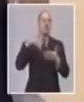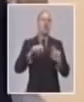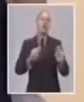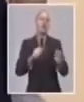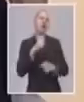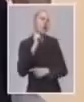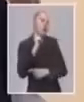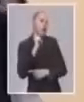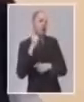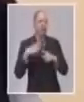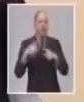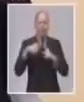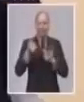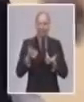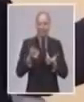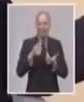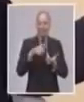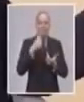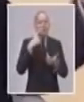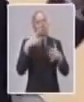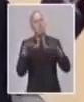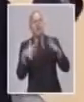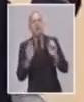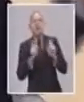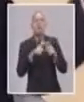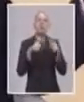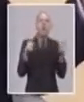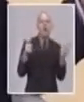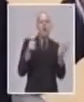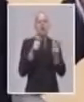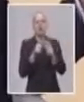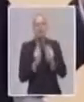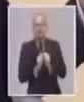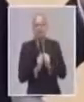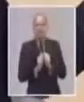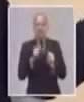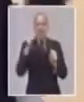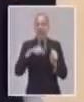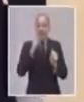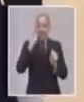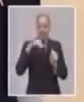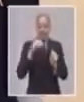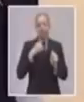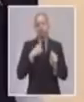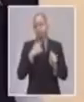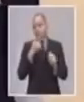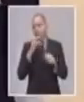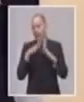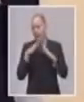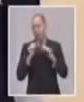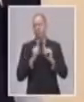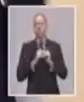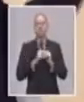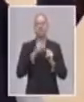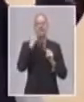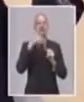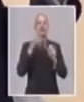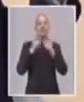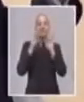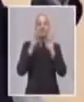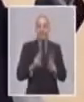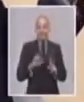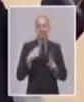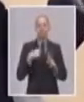estadísticos. Sin embargo, con las redes sociales digitales, una información que se suba, instantáneamente tú tienes